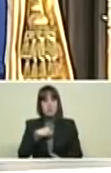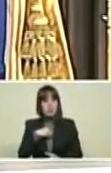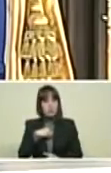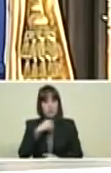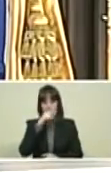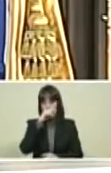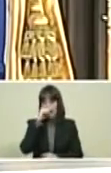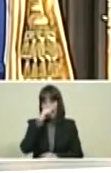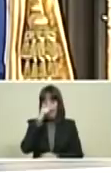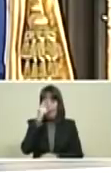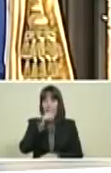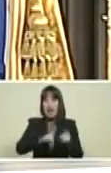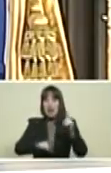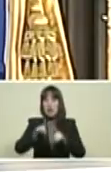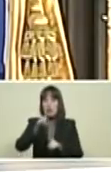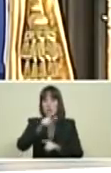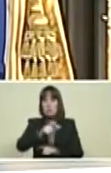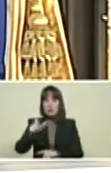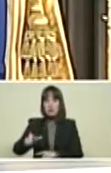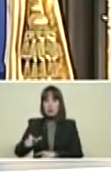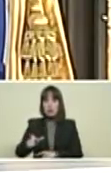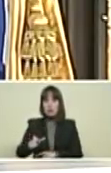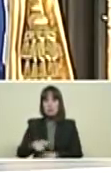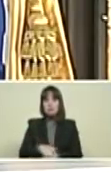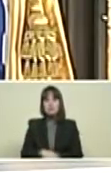seres humanos